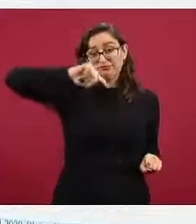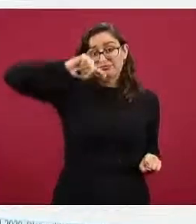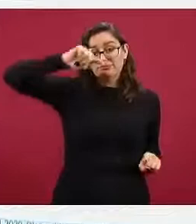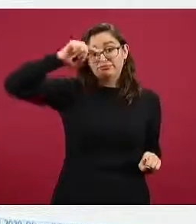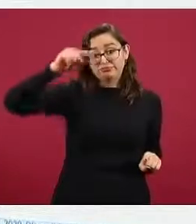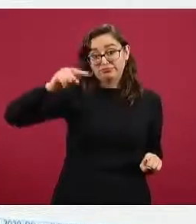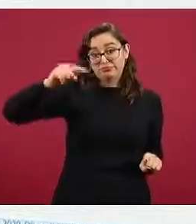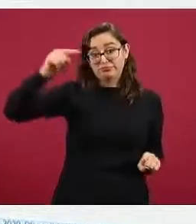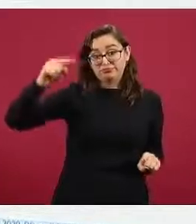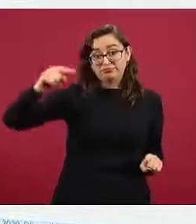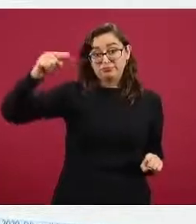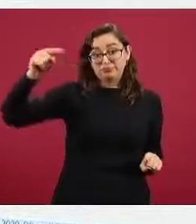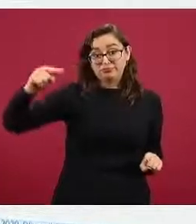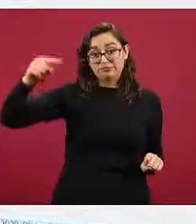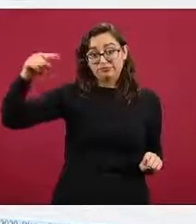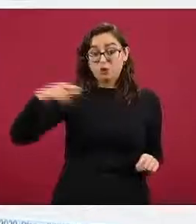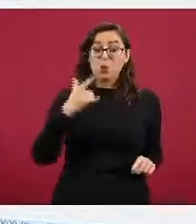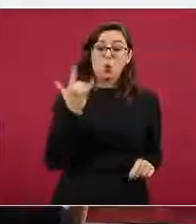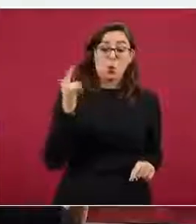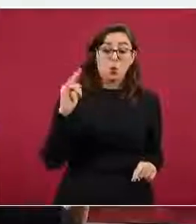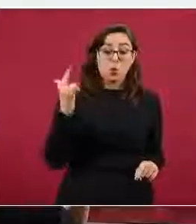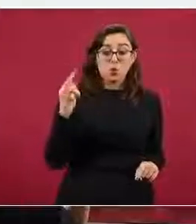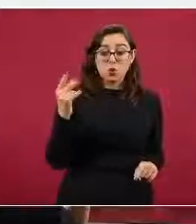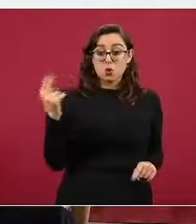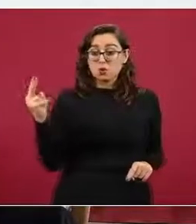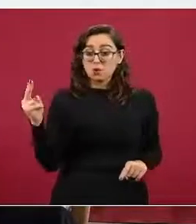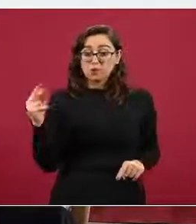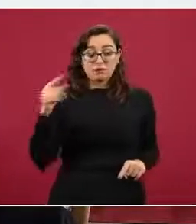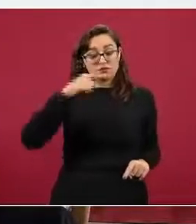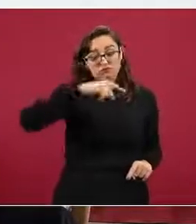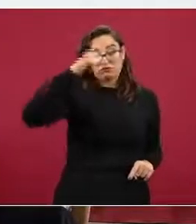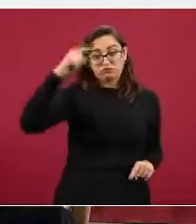lleva desde julio hasta